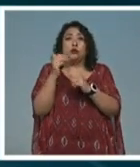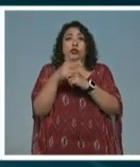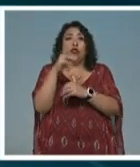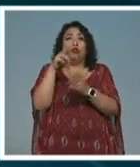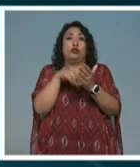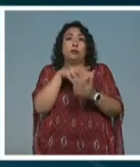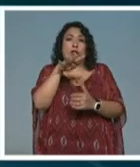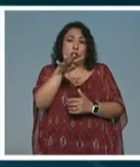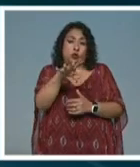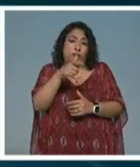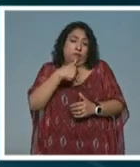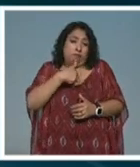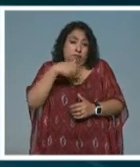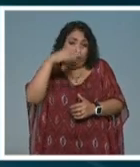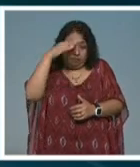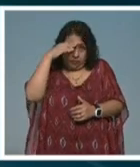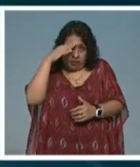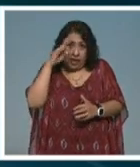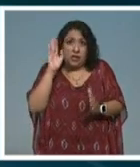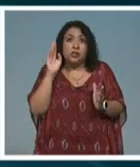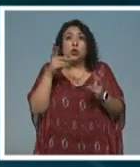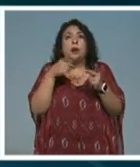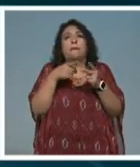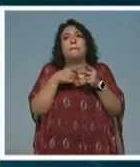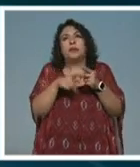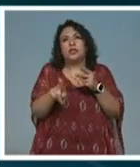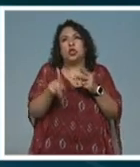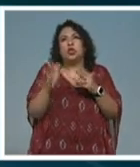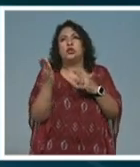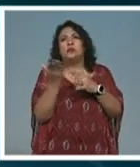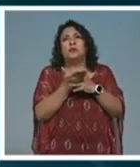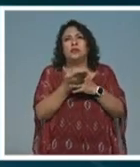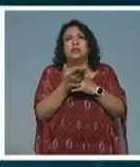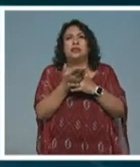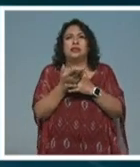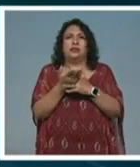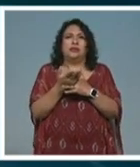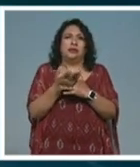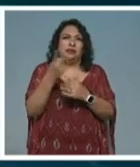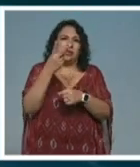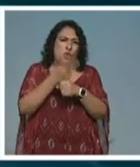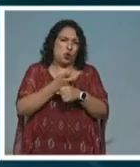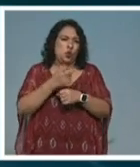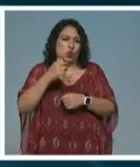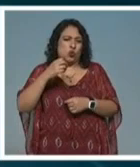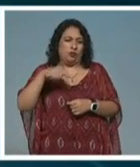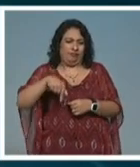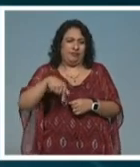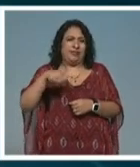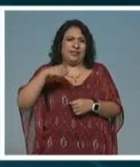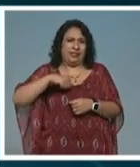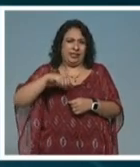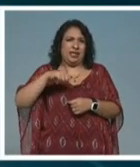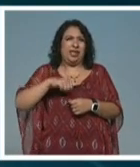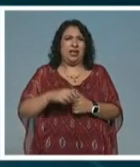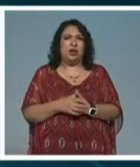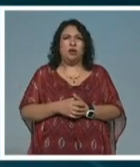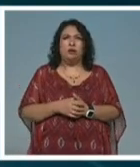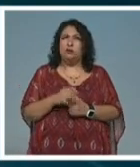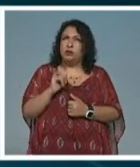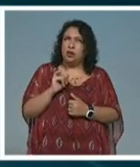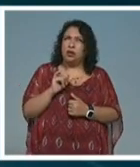2019. Yo pienso que se empezó a hacer en la segunda década de este siglo. ¿Sí?